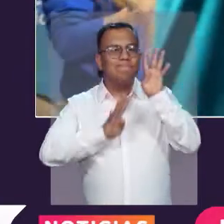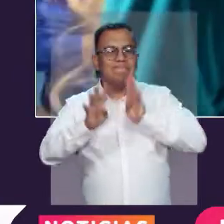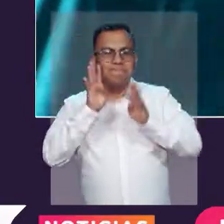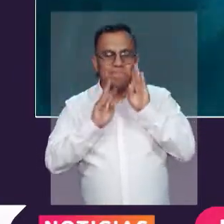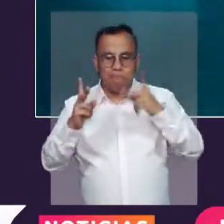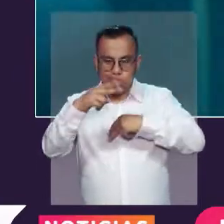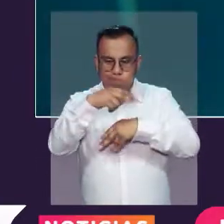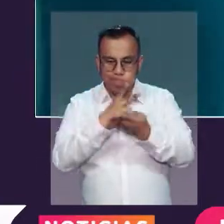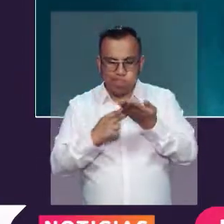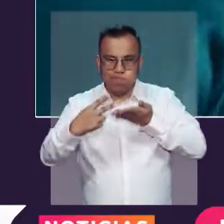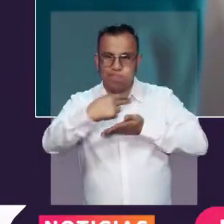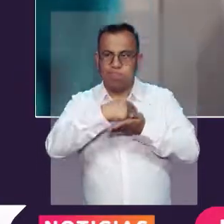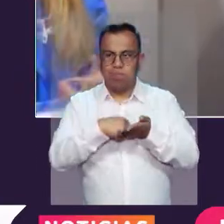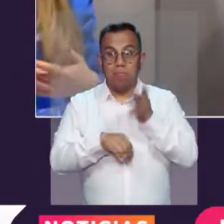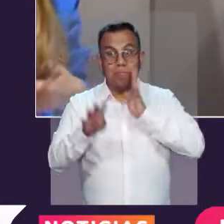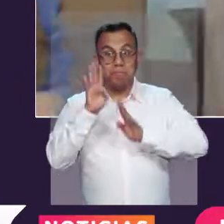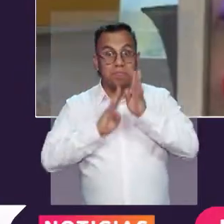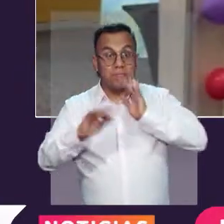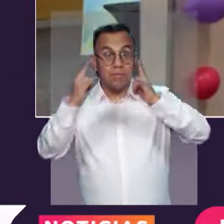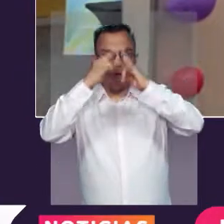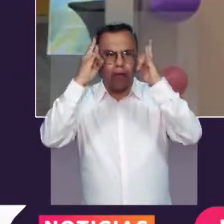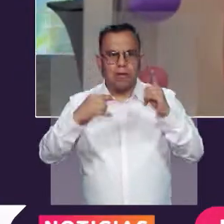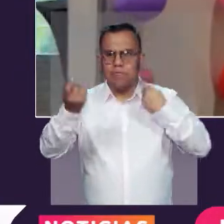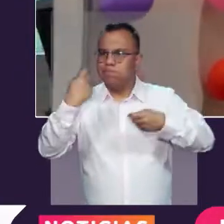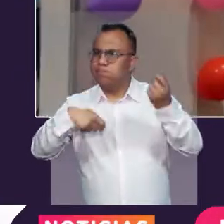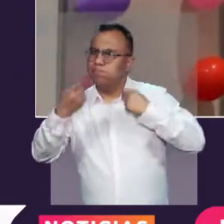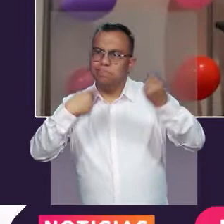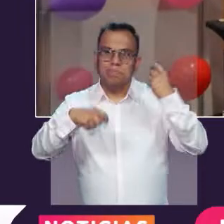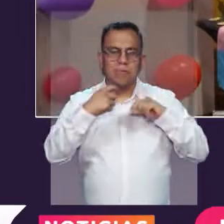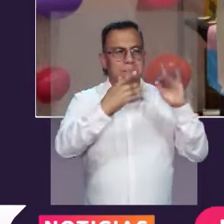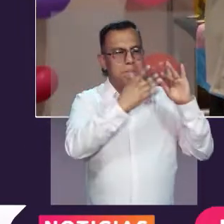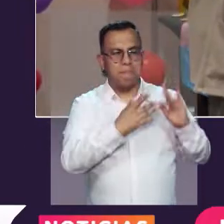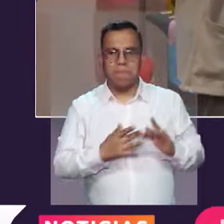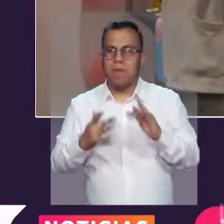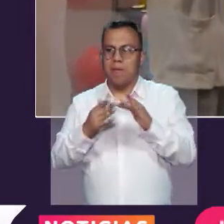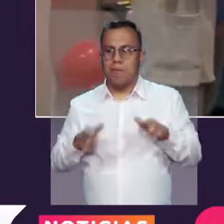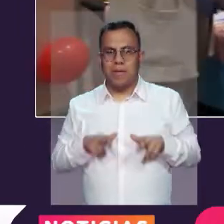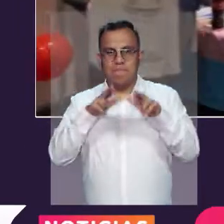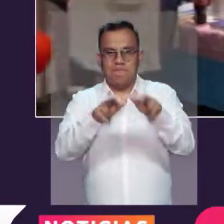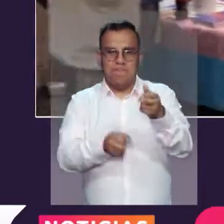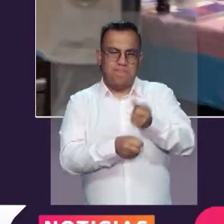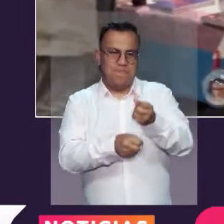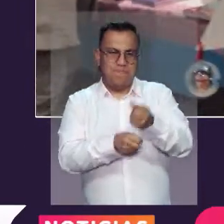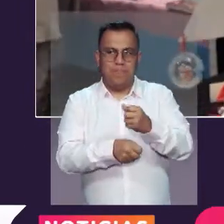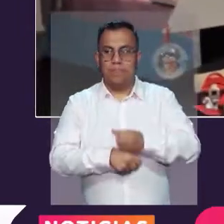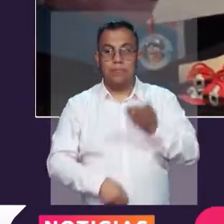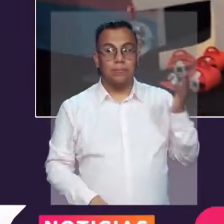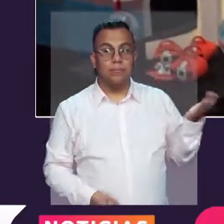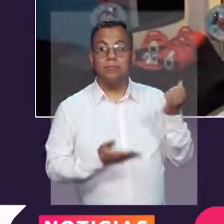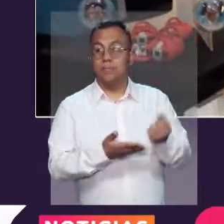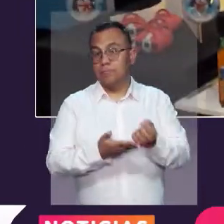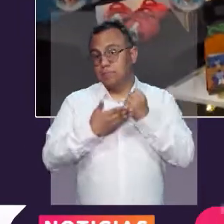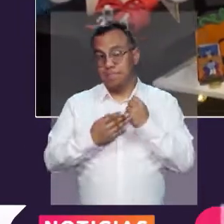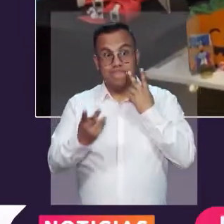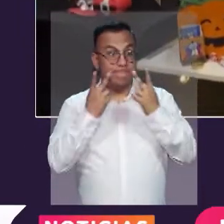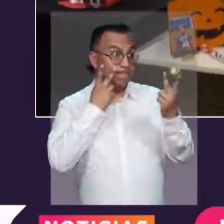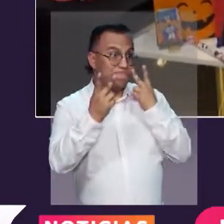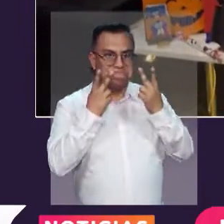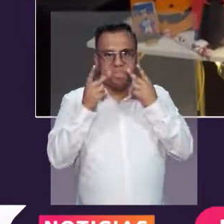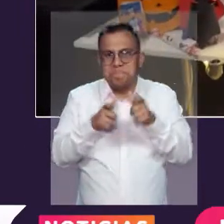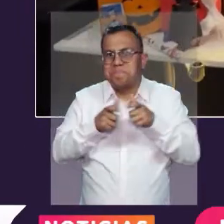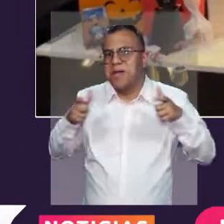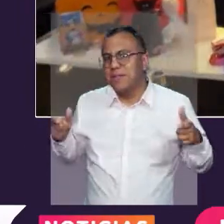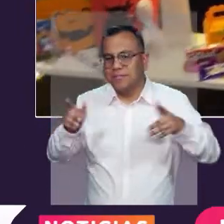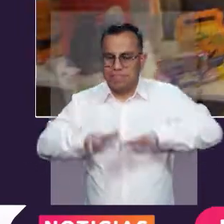cartulina principalmente y la rueda de negocio nos ayuda a conectarlos con empresas para sus regalos para los empleados. Nos ayuda a visibilizarnos un poco